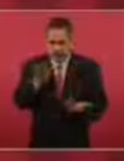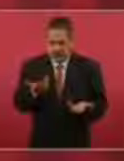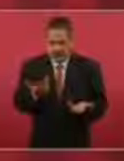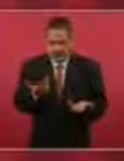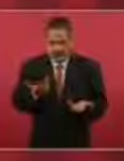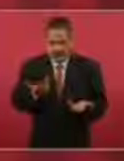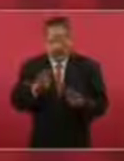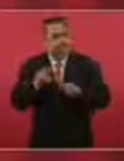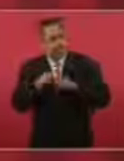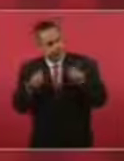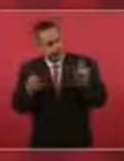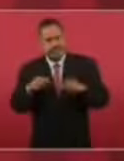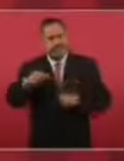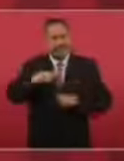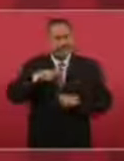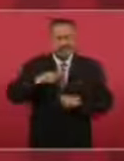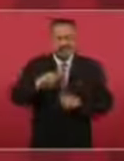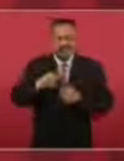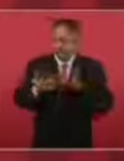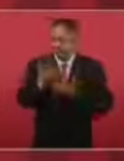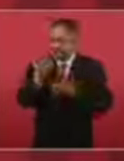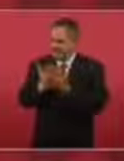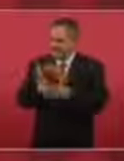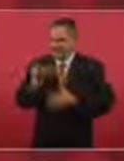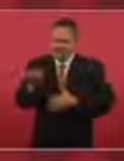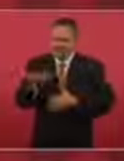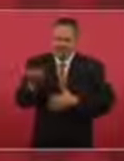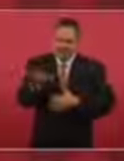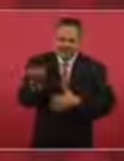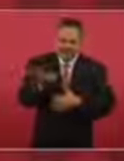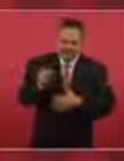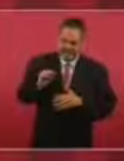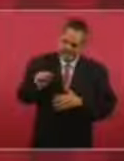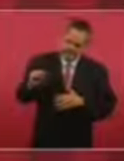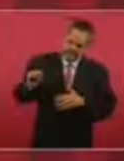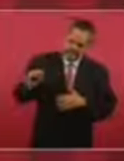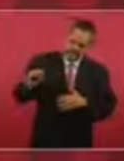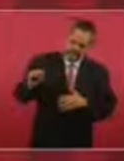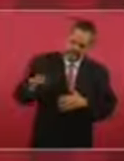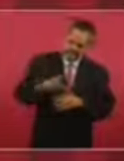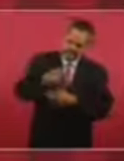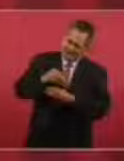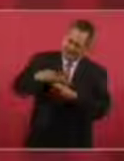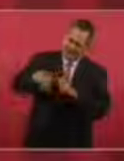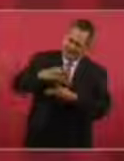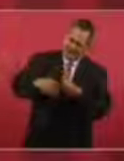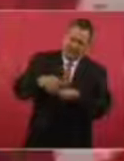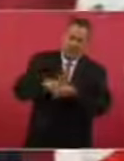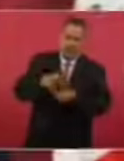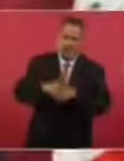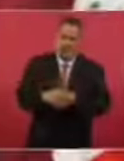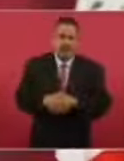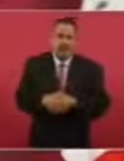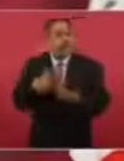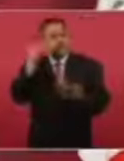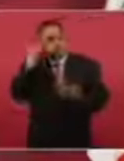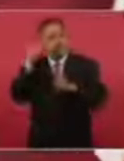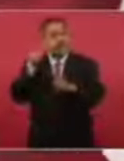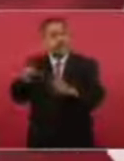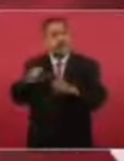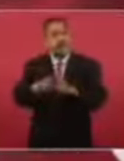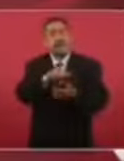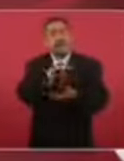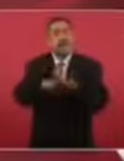Nosotros tenemos que ser autosuficientes. Entonces, el plan es terminar la coquizadora de Tula